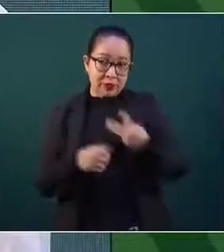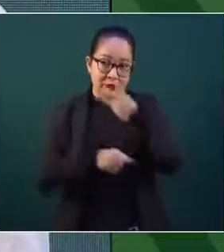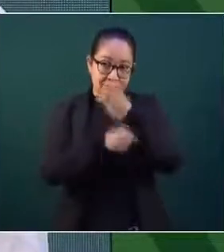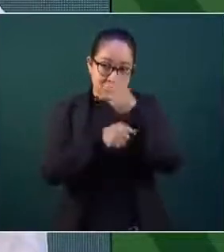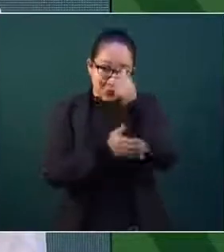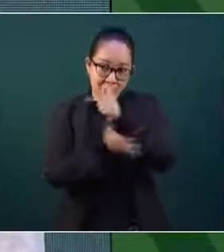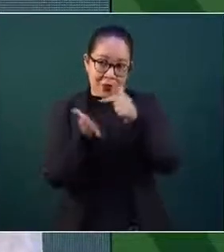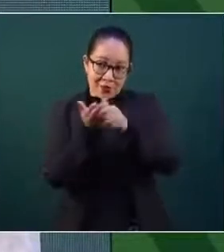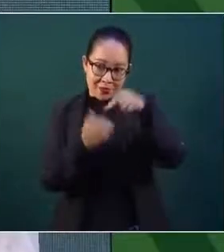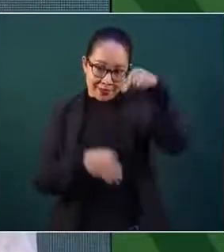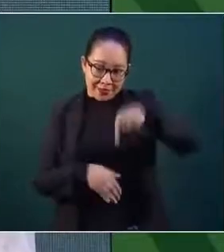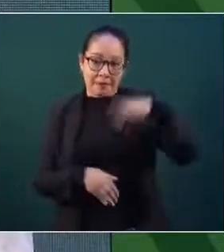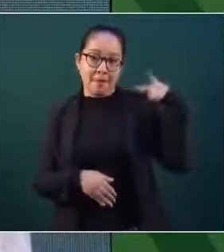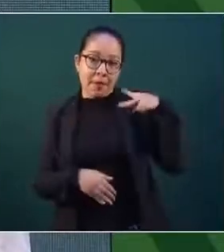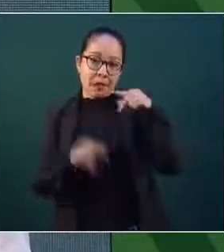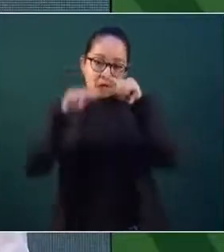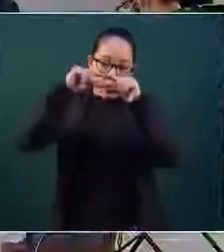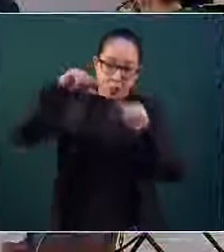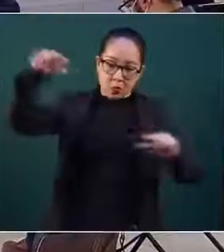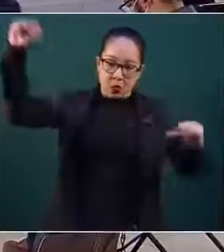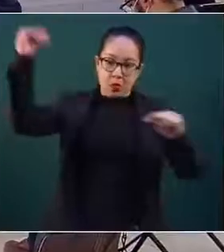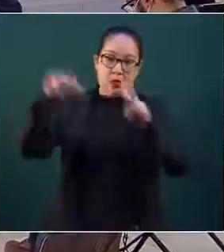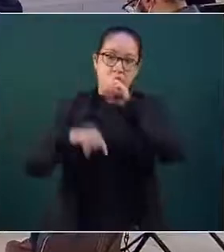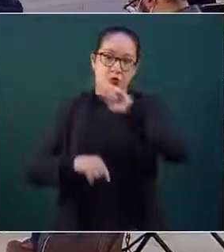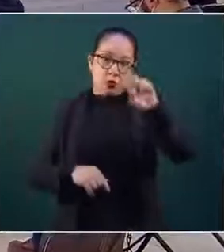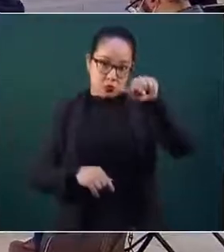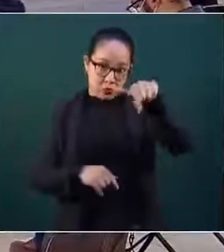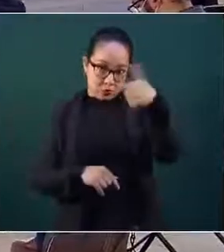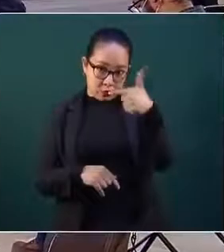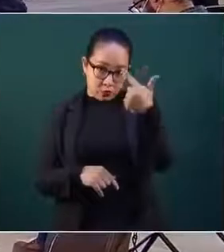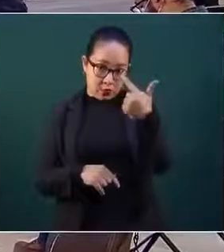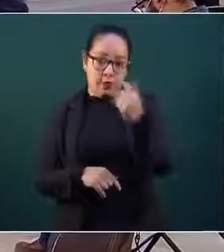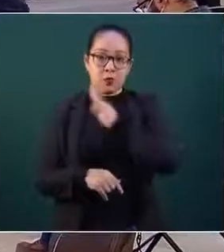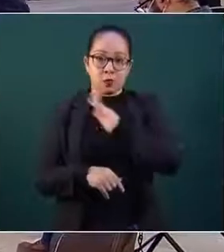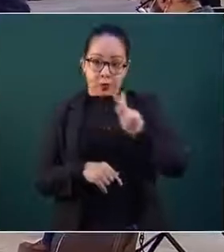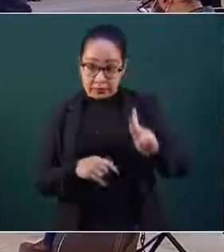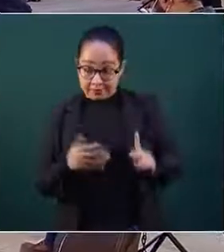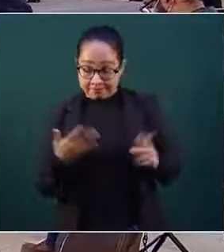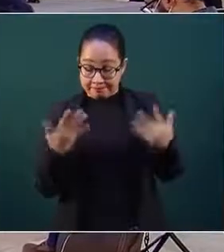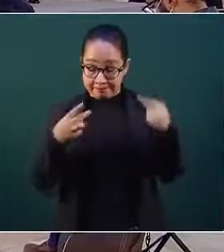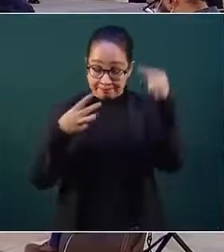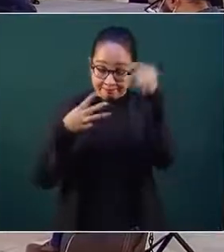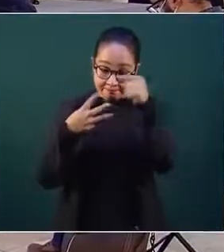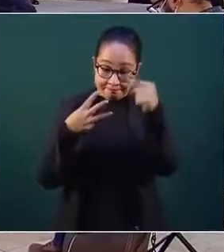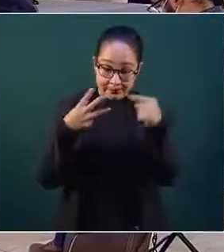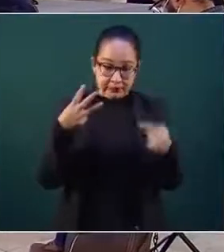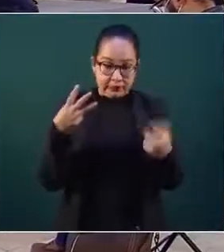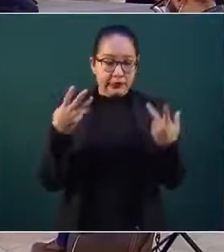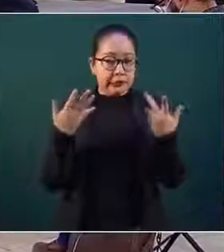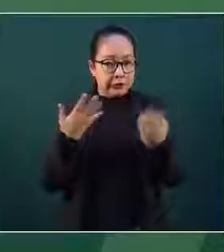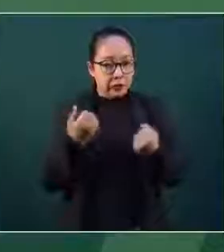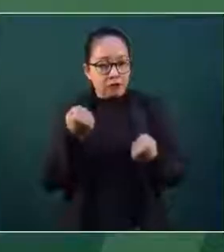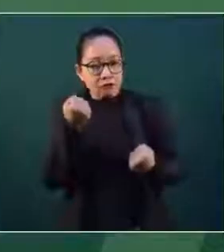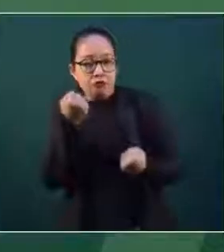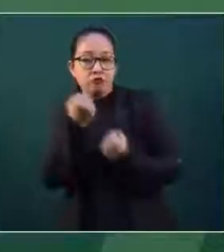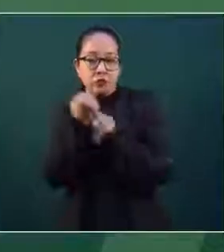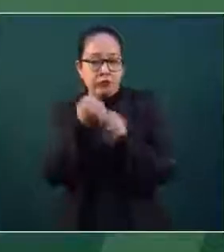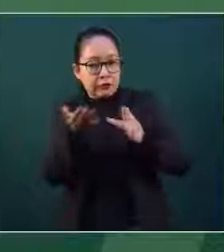Veracruz con 212 municipios. Entonces se está